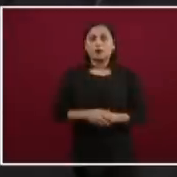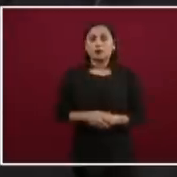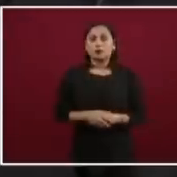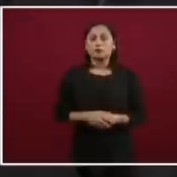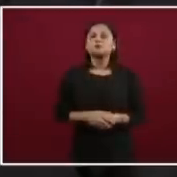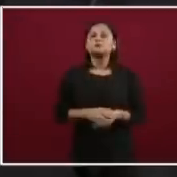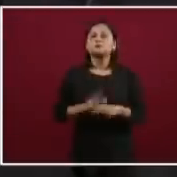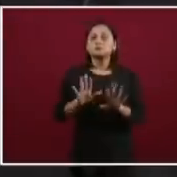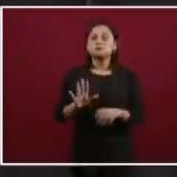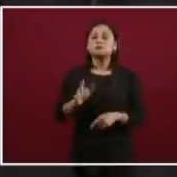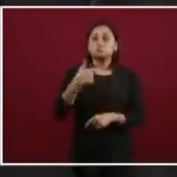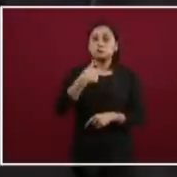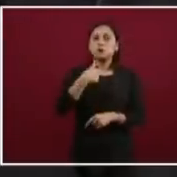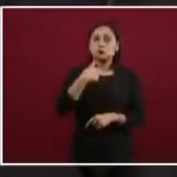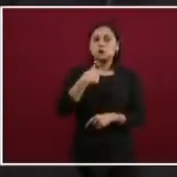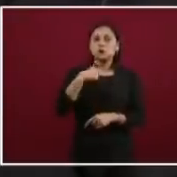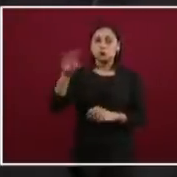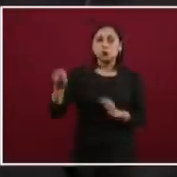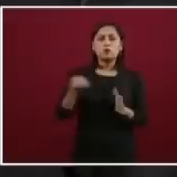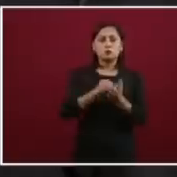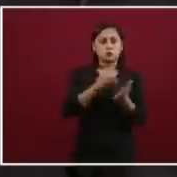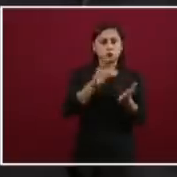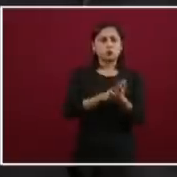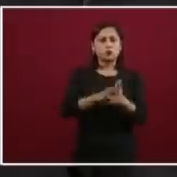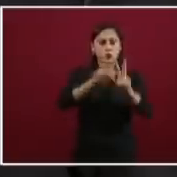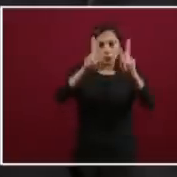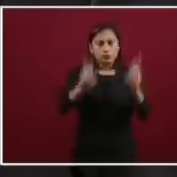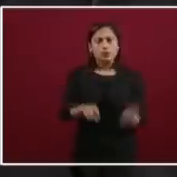tema mencionó